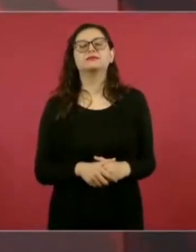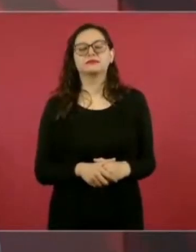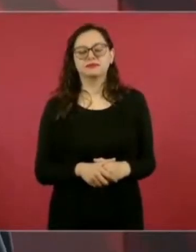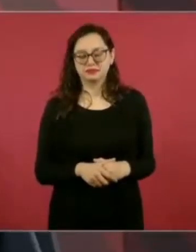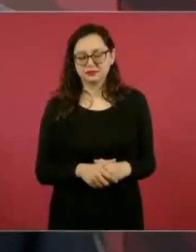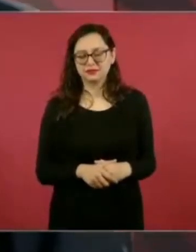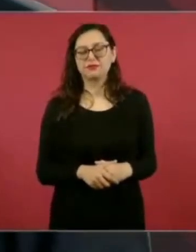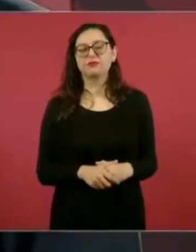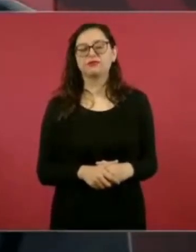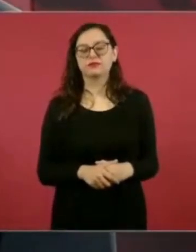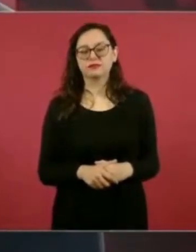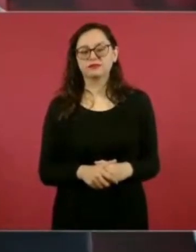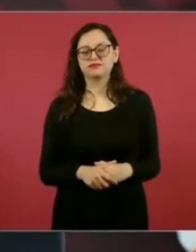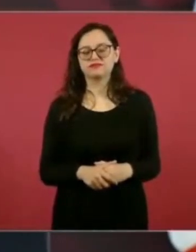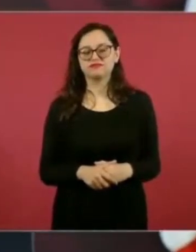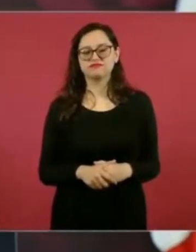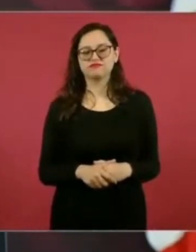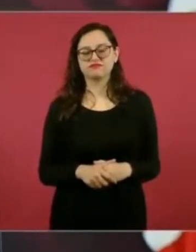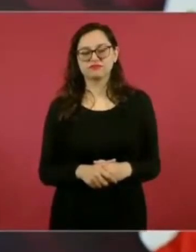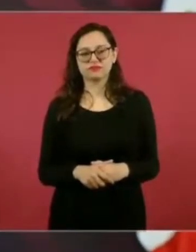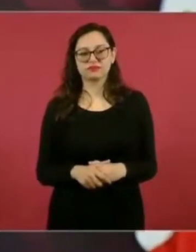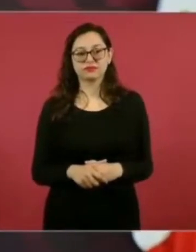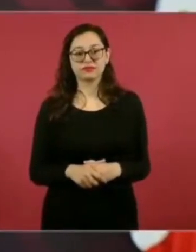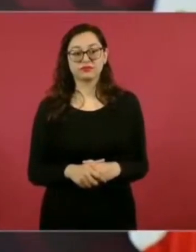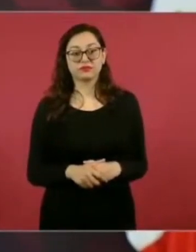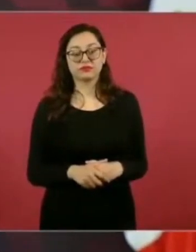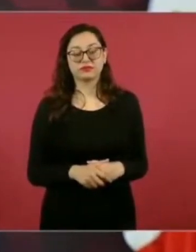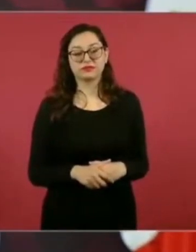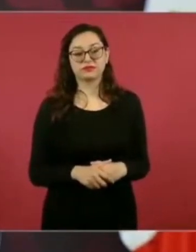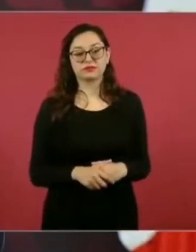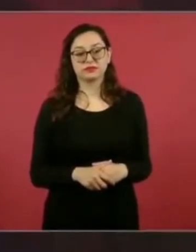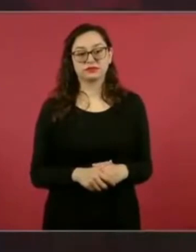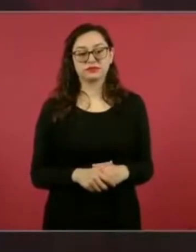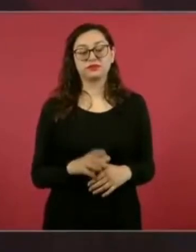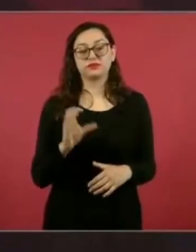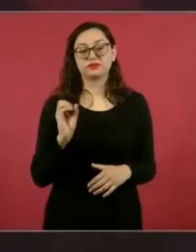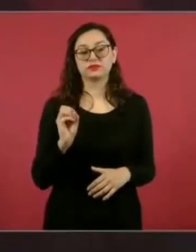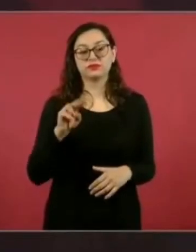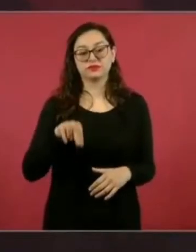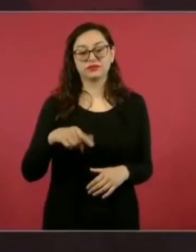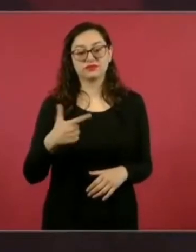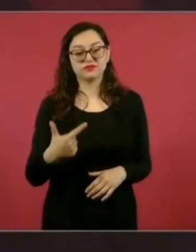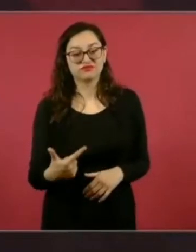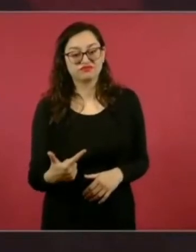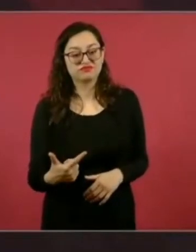los organismos no gubernamentales?